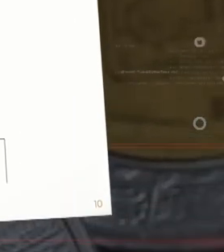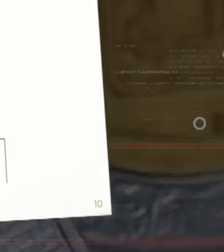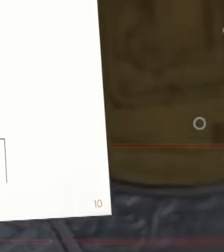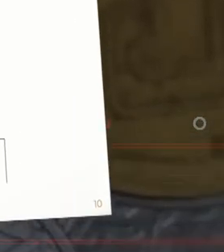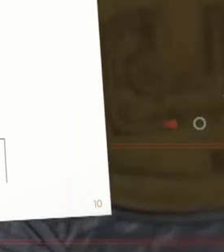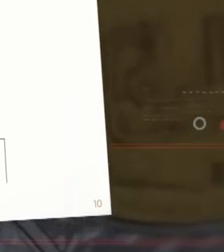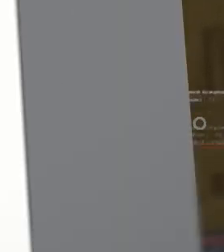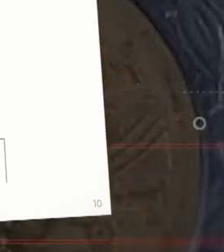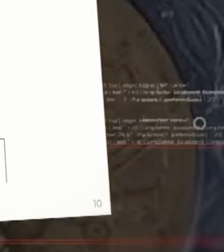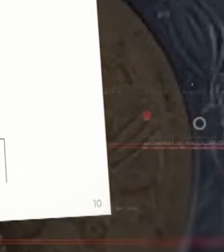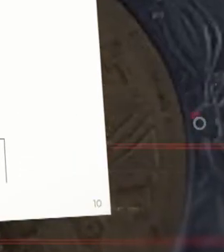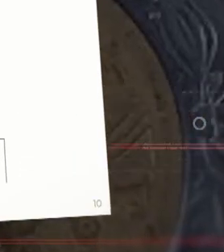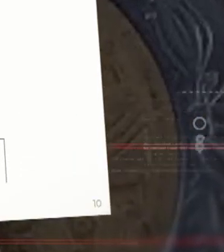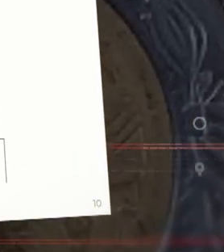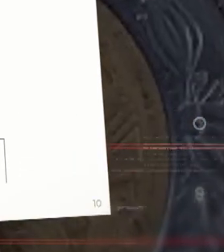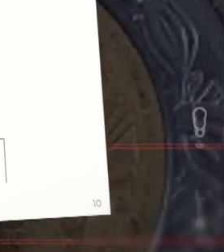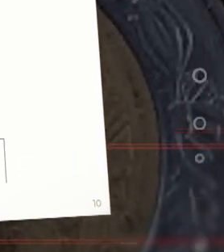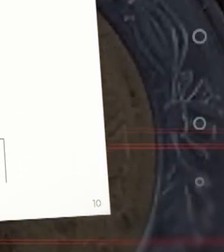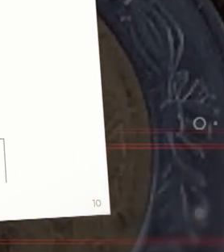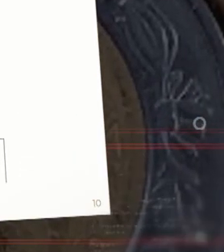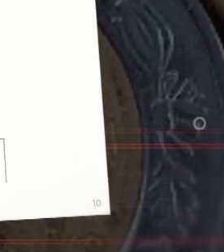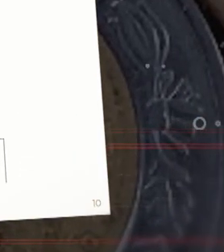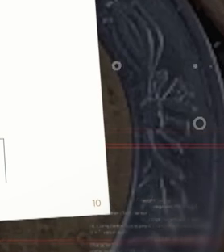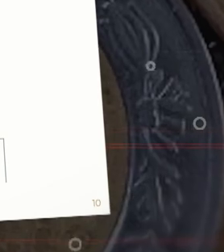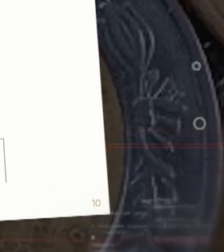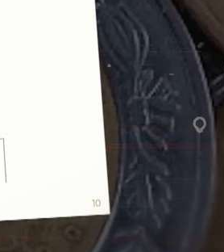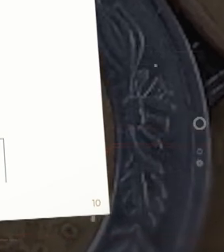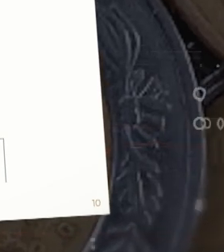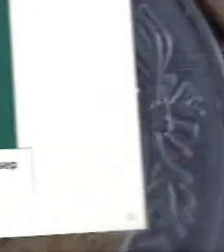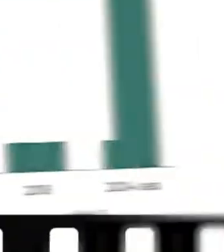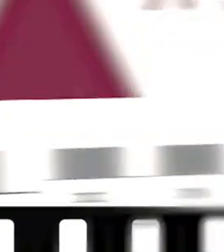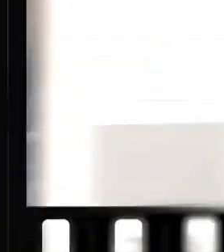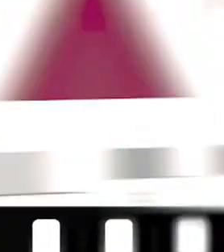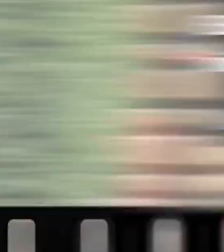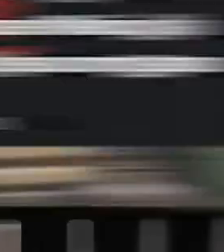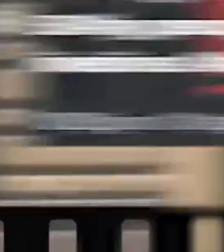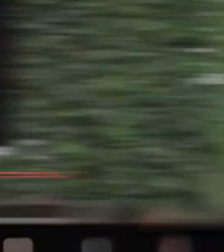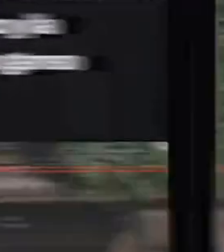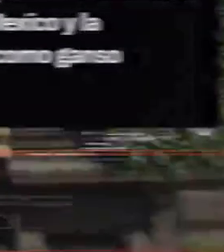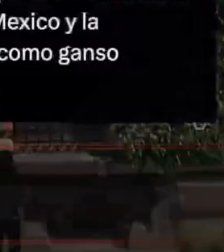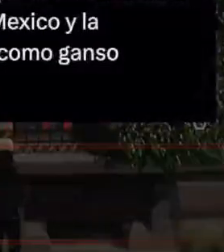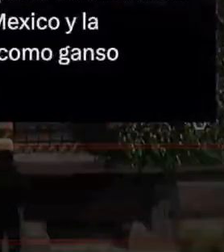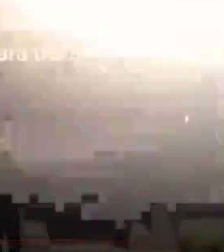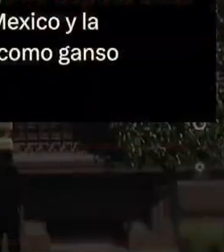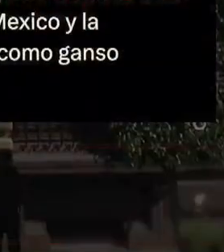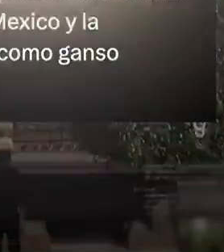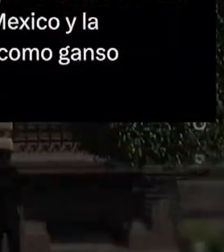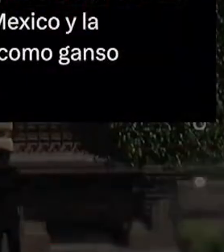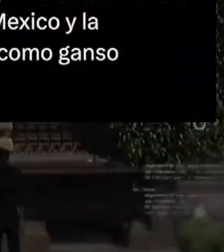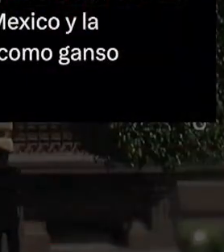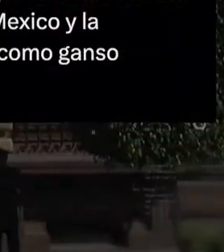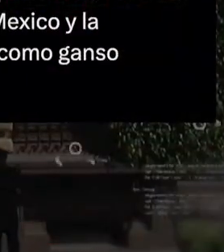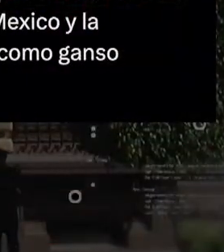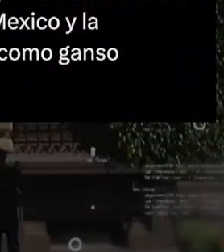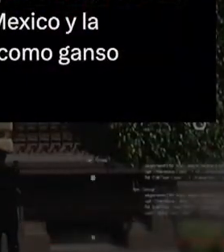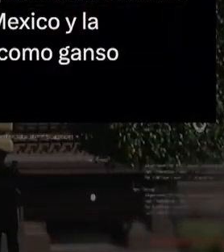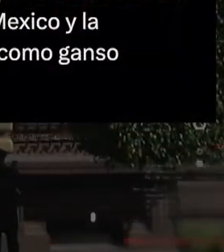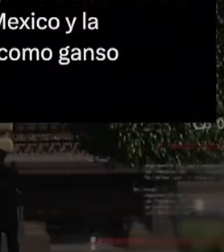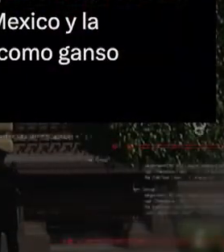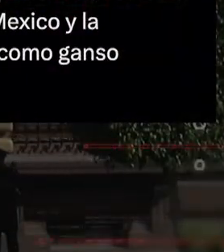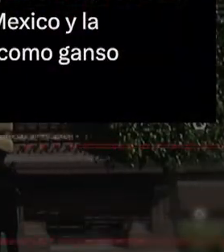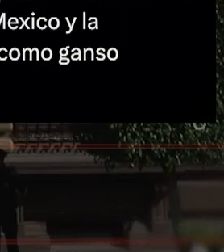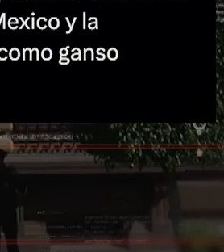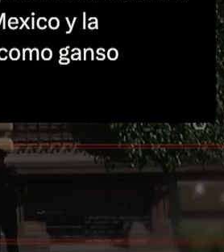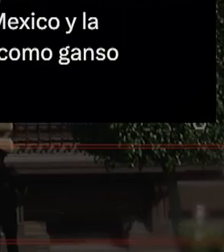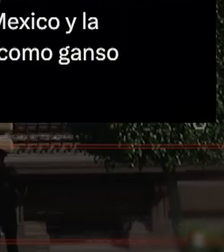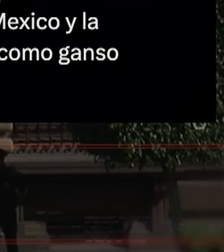8% y en el de Felipe Calderón un 7.4%. 3. Falso que Banxico inyecte dólares